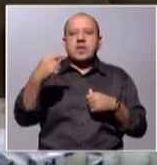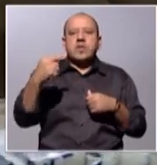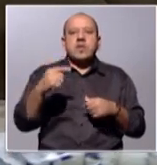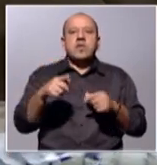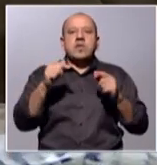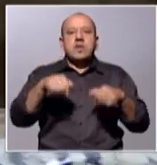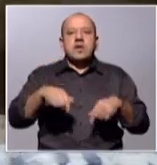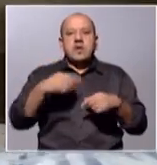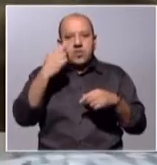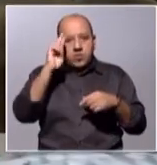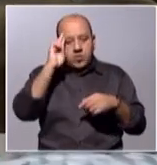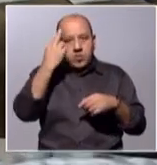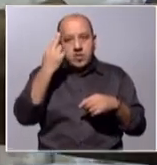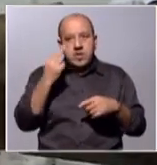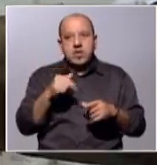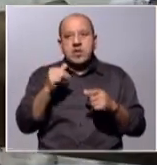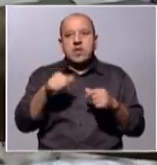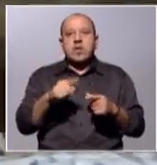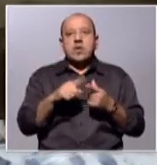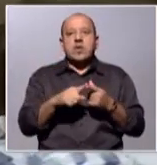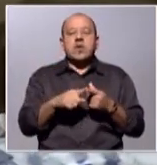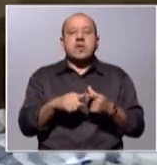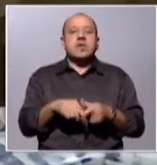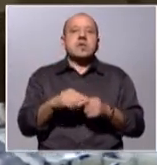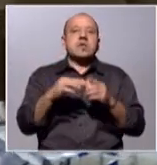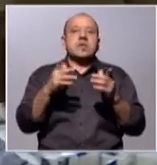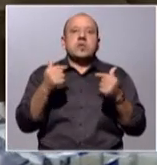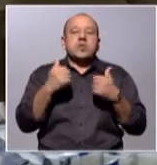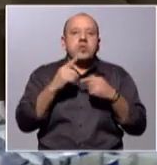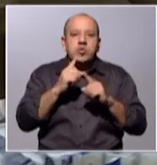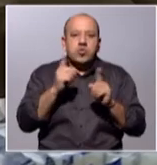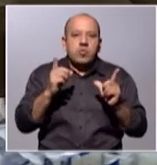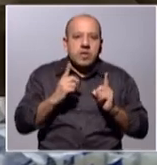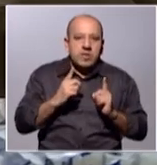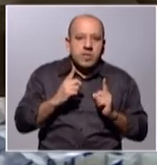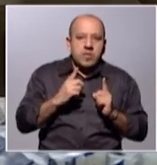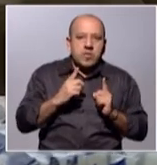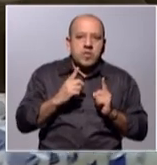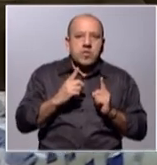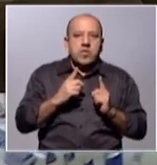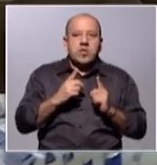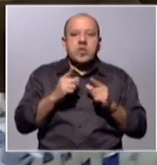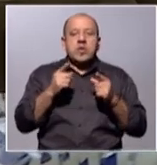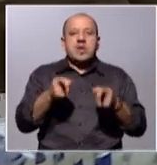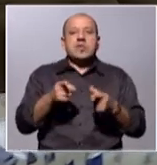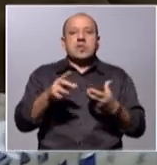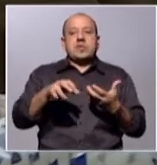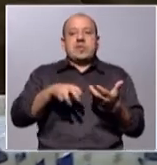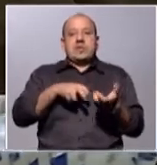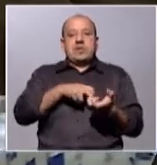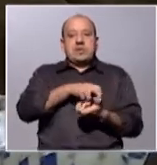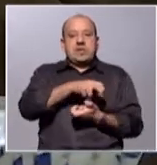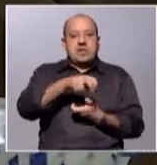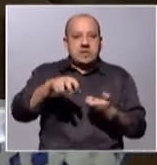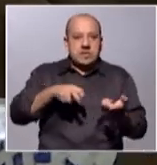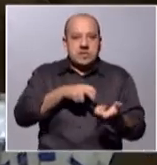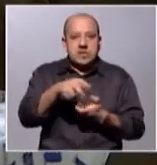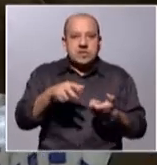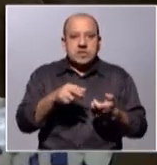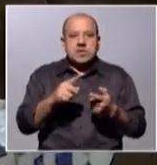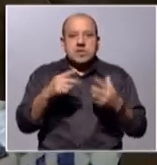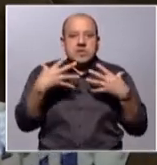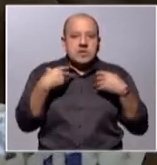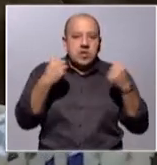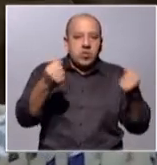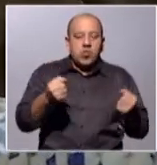importante de uruguayos y que es como decimos una película que no esperábamos vivir digamos es una crisis sanitaria que